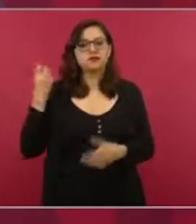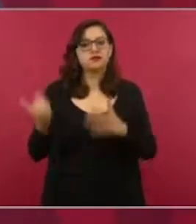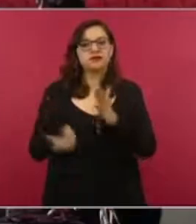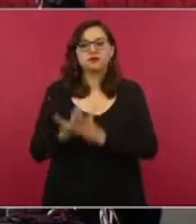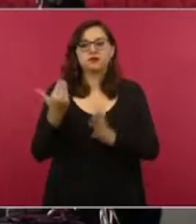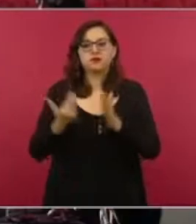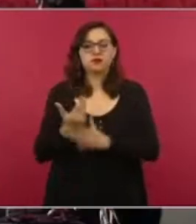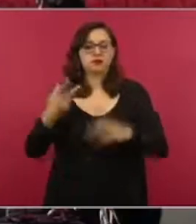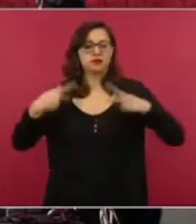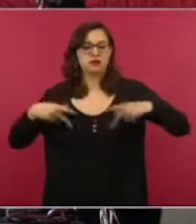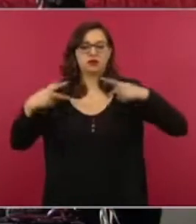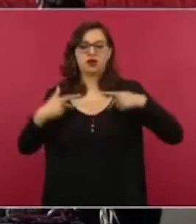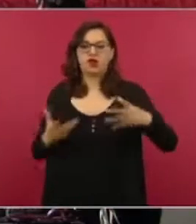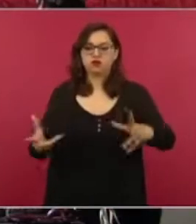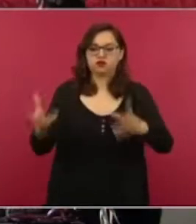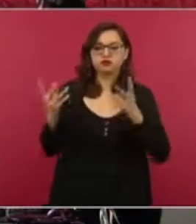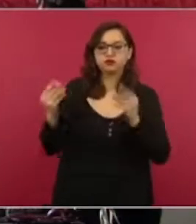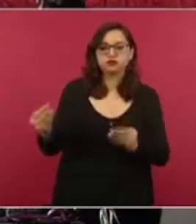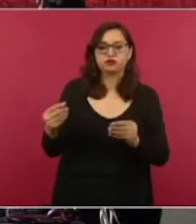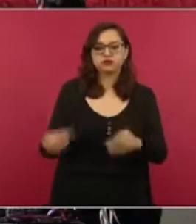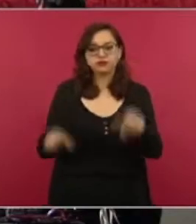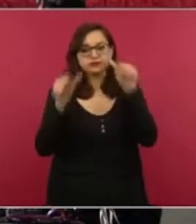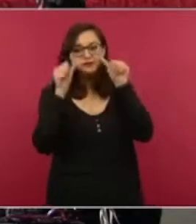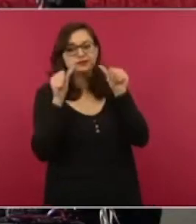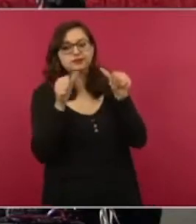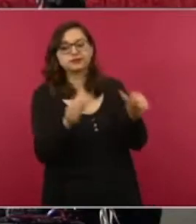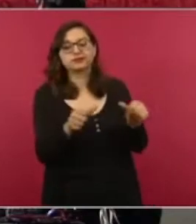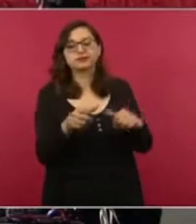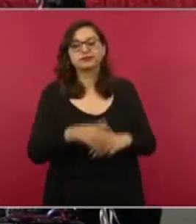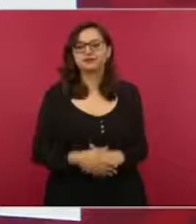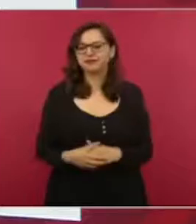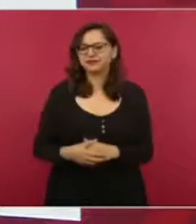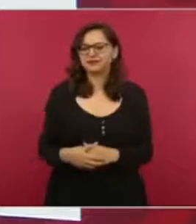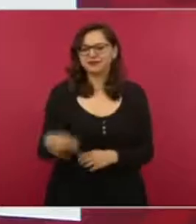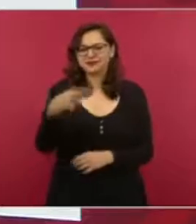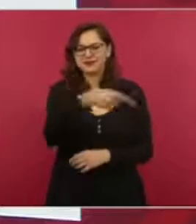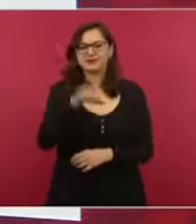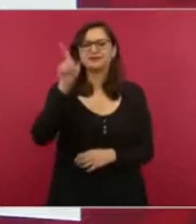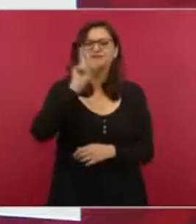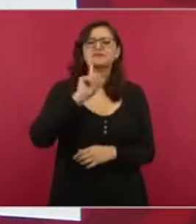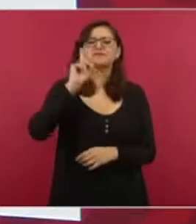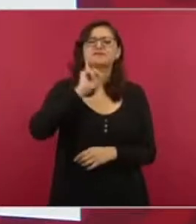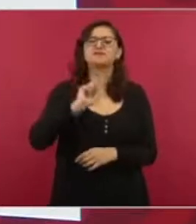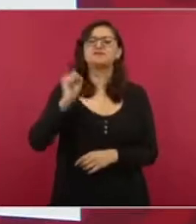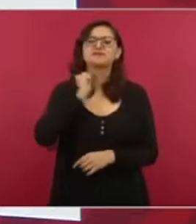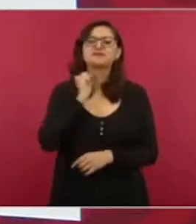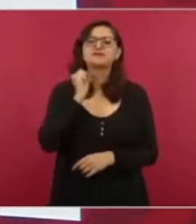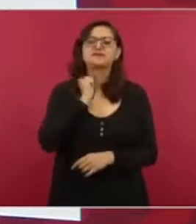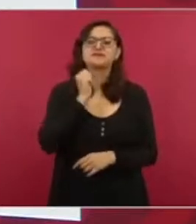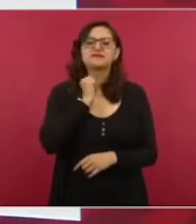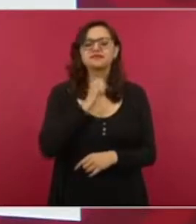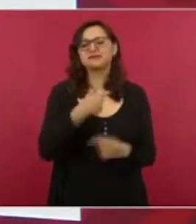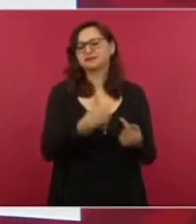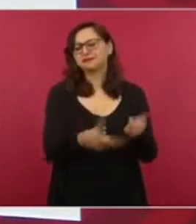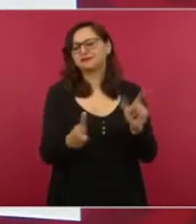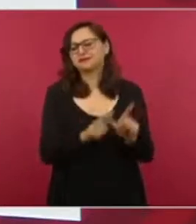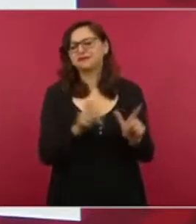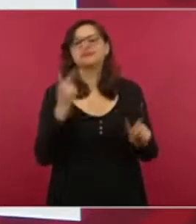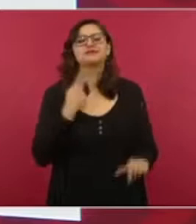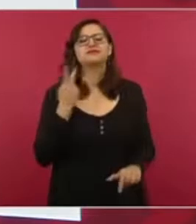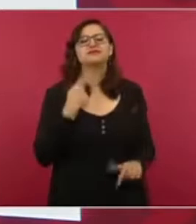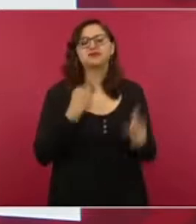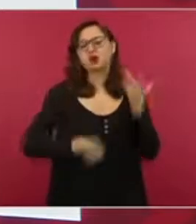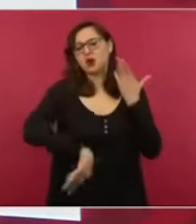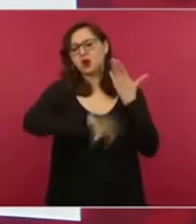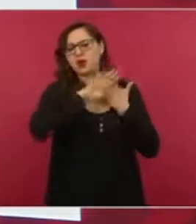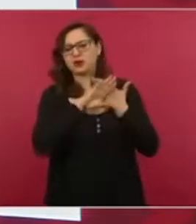y aquí se entera de cosas. Esta es una senadora de la oposición.